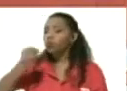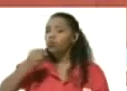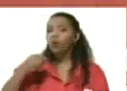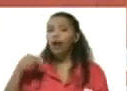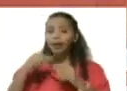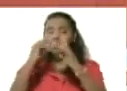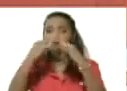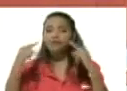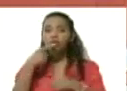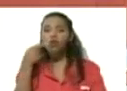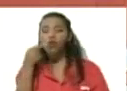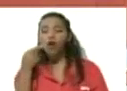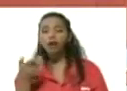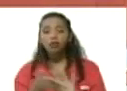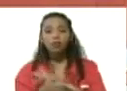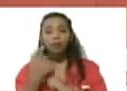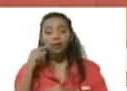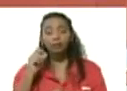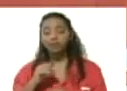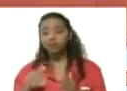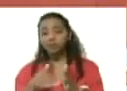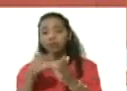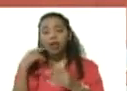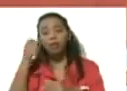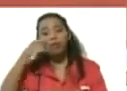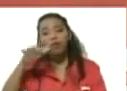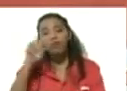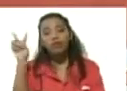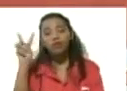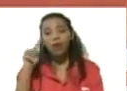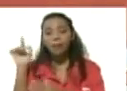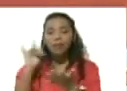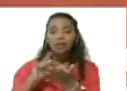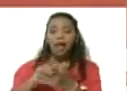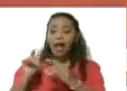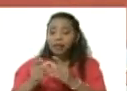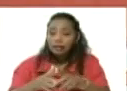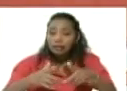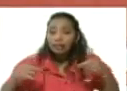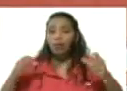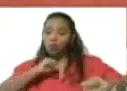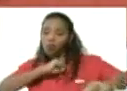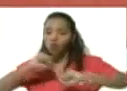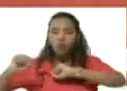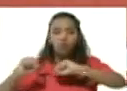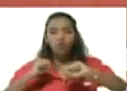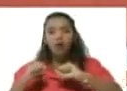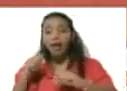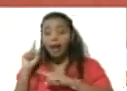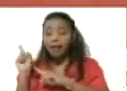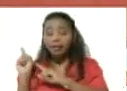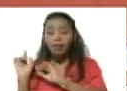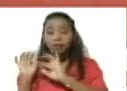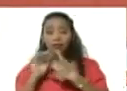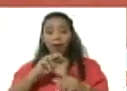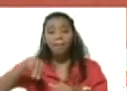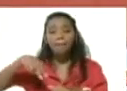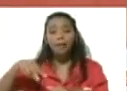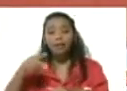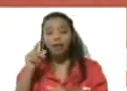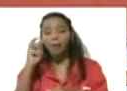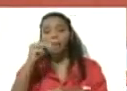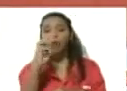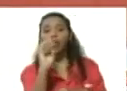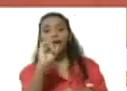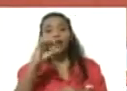Tolda Roja, así extensiva la invitación al pueblo venezolano a participar en esta gran movilización que partirá desde la Plaza Morelos y llegará al